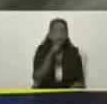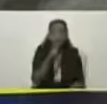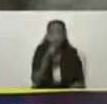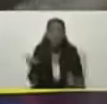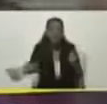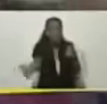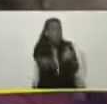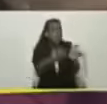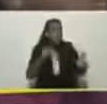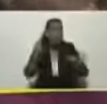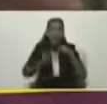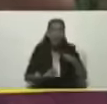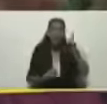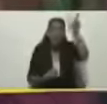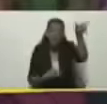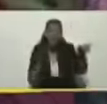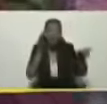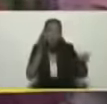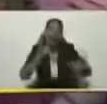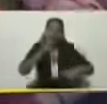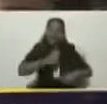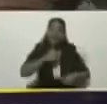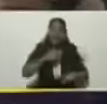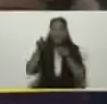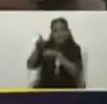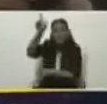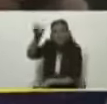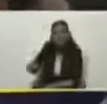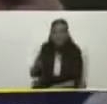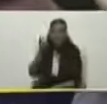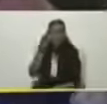de ustedes! ¡Nunca podrás